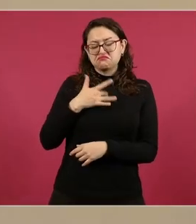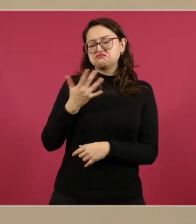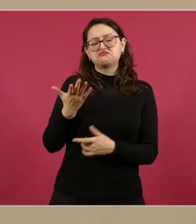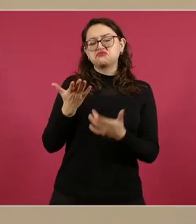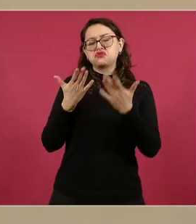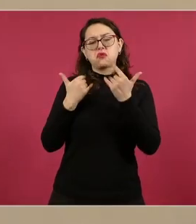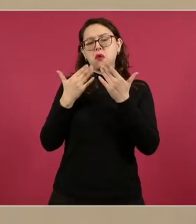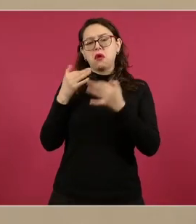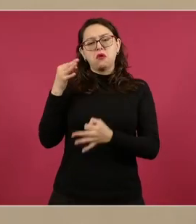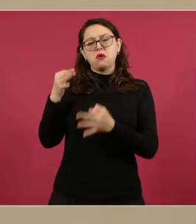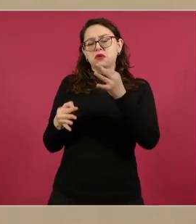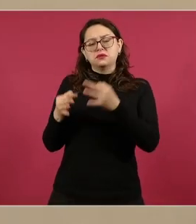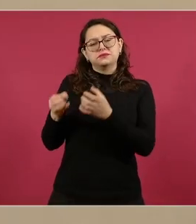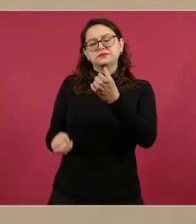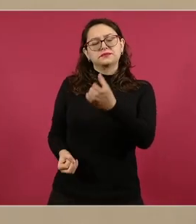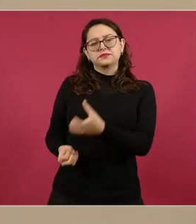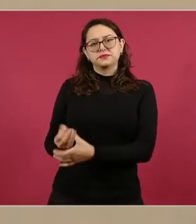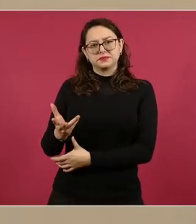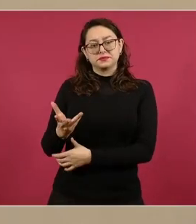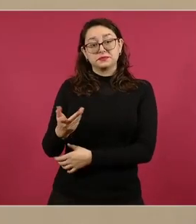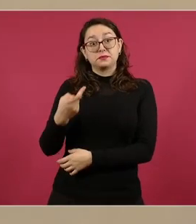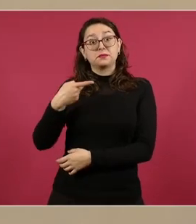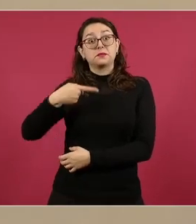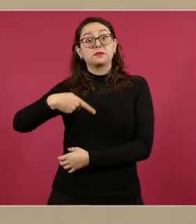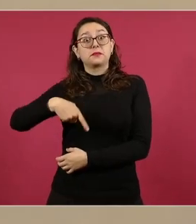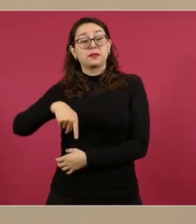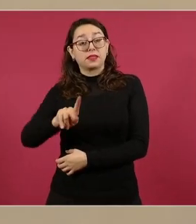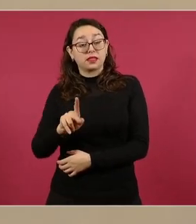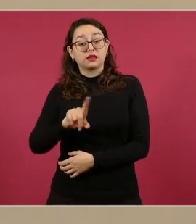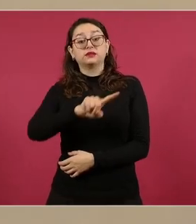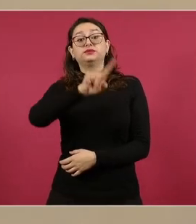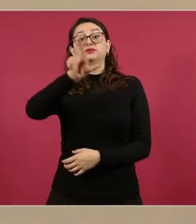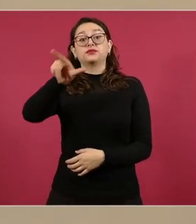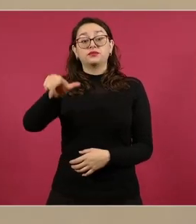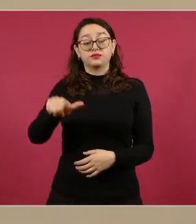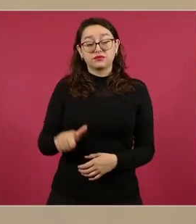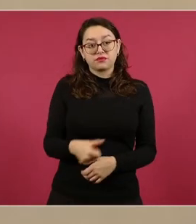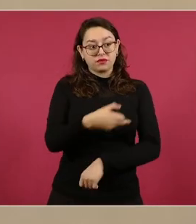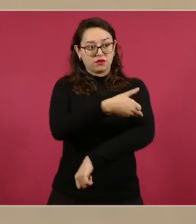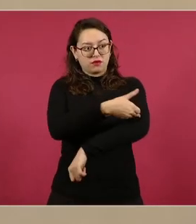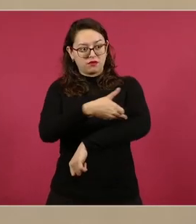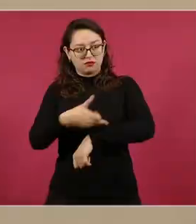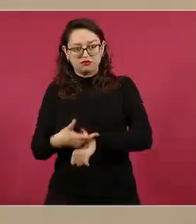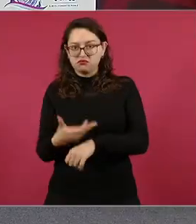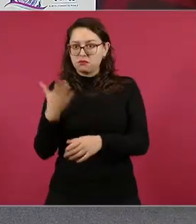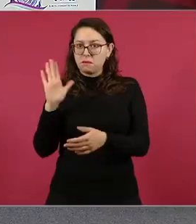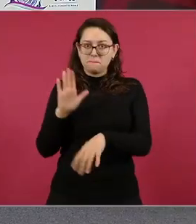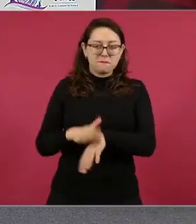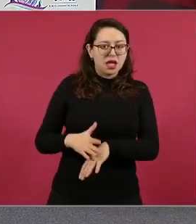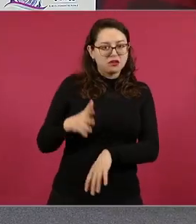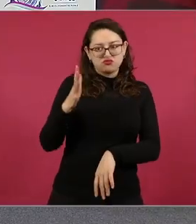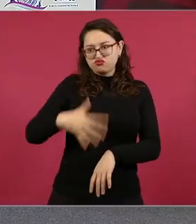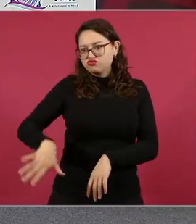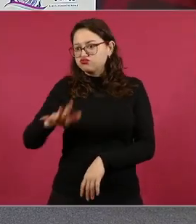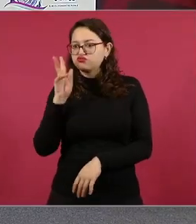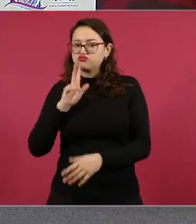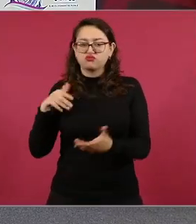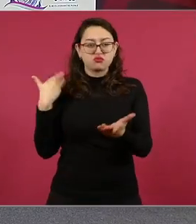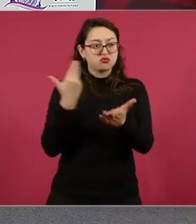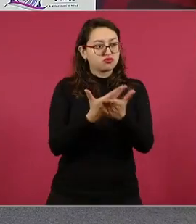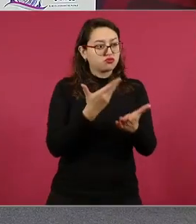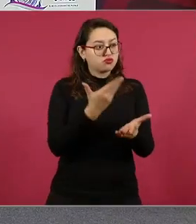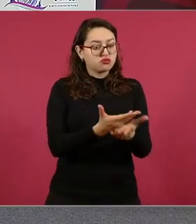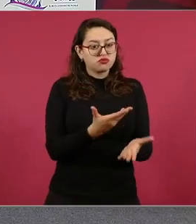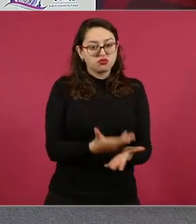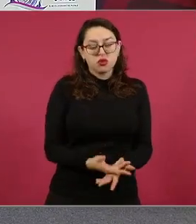probable responsabilidad, logrando ubicarlo en la localidad de Tetela, donde fue reaprendido el 18 de diciembre de este